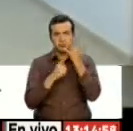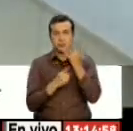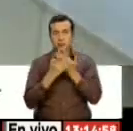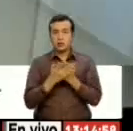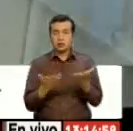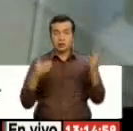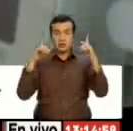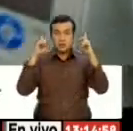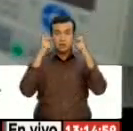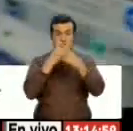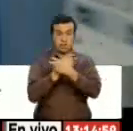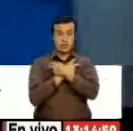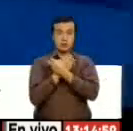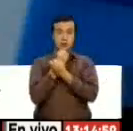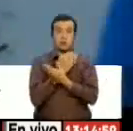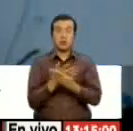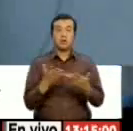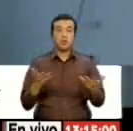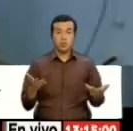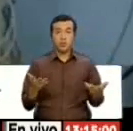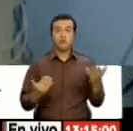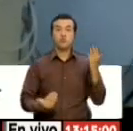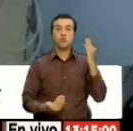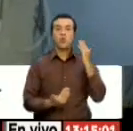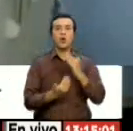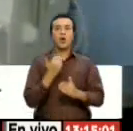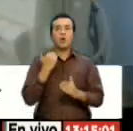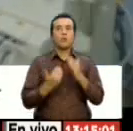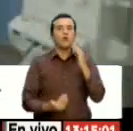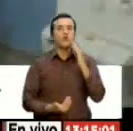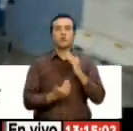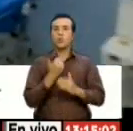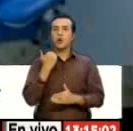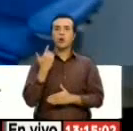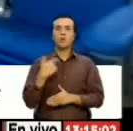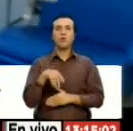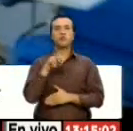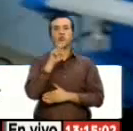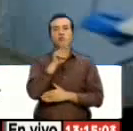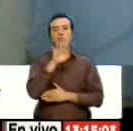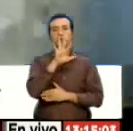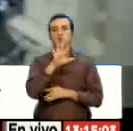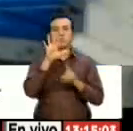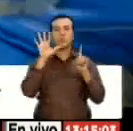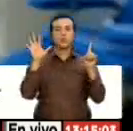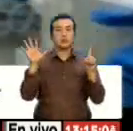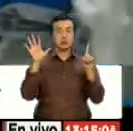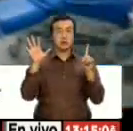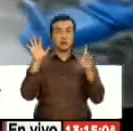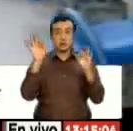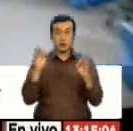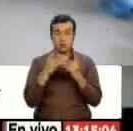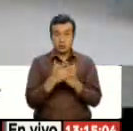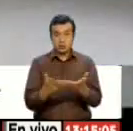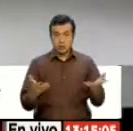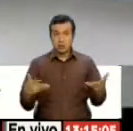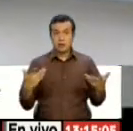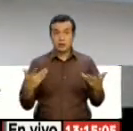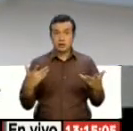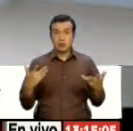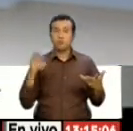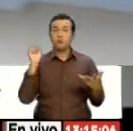en imagen, nos han dicho que tienen un tomógrafo de capacidad de 256 que permite